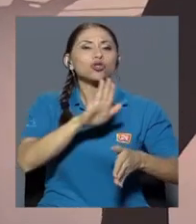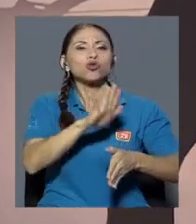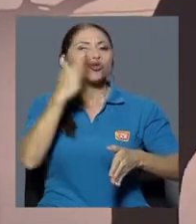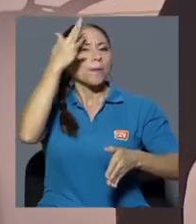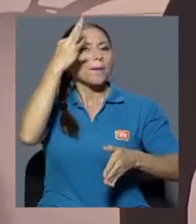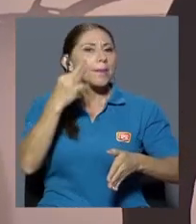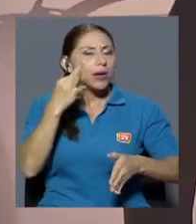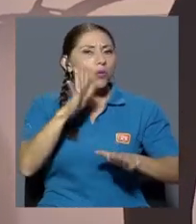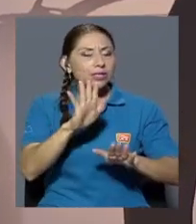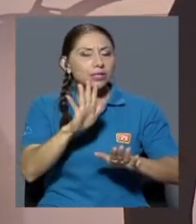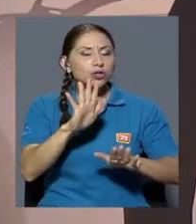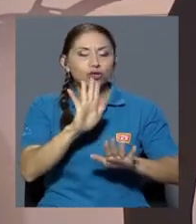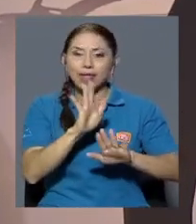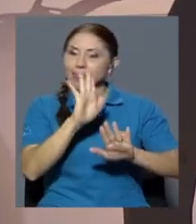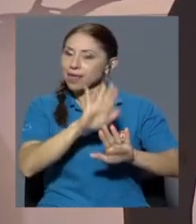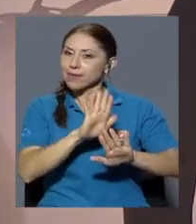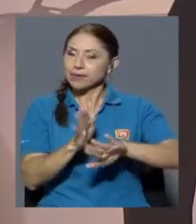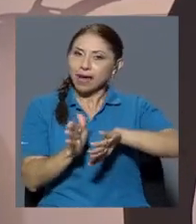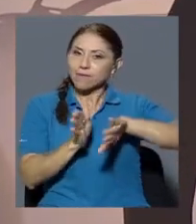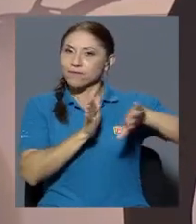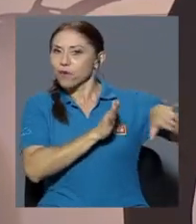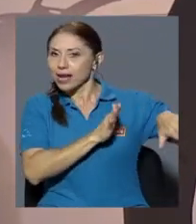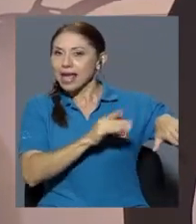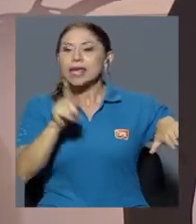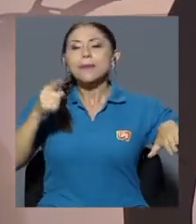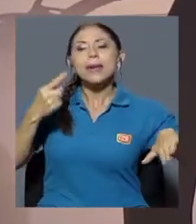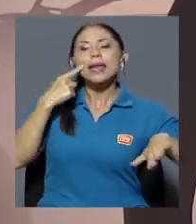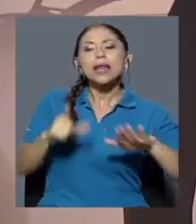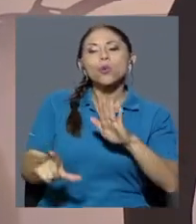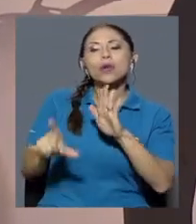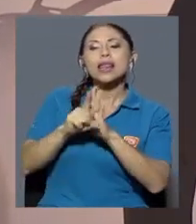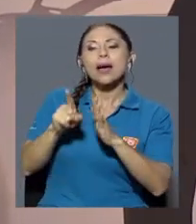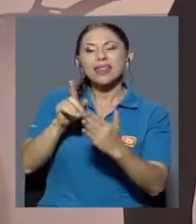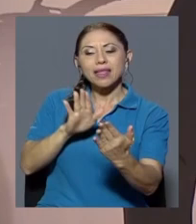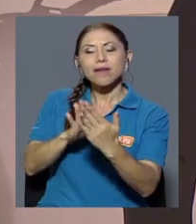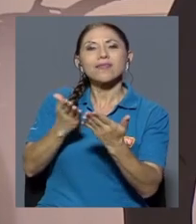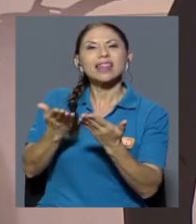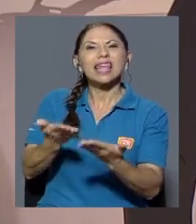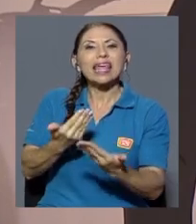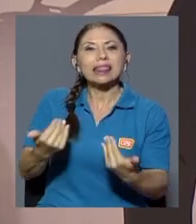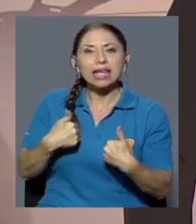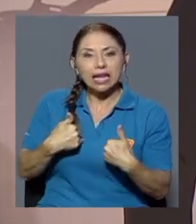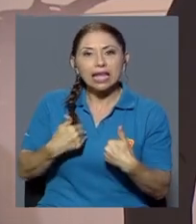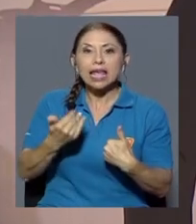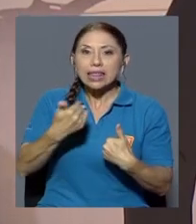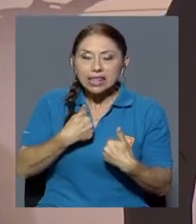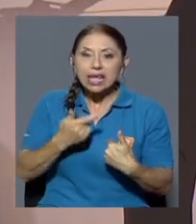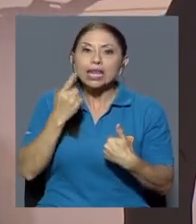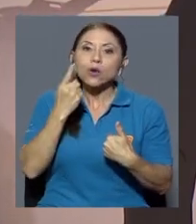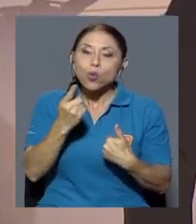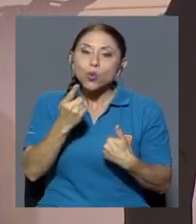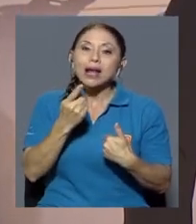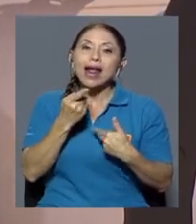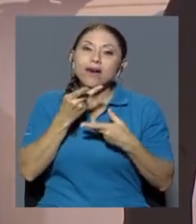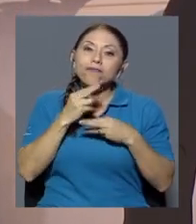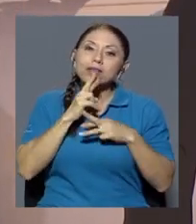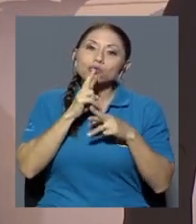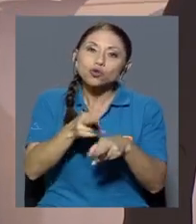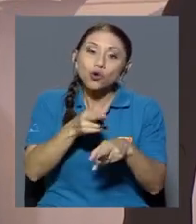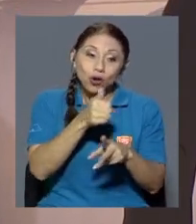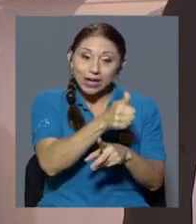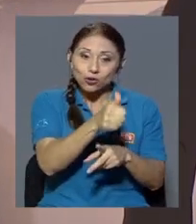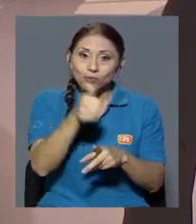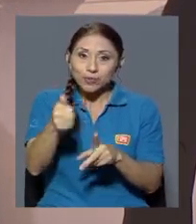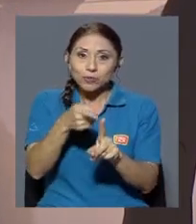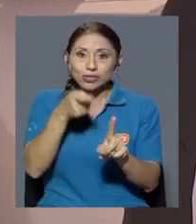y ver jurídicamente qué es lo que tienen al frente y qué es lo que tienen al frente tienen una resolución emitida por ellos mismos desde